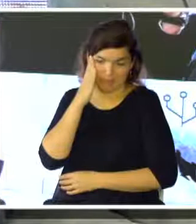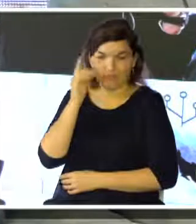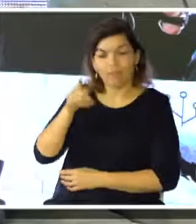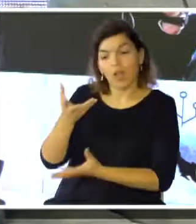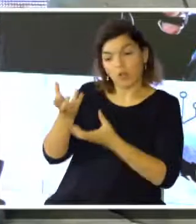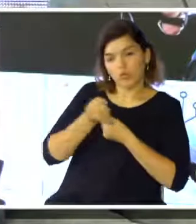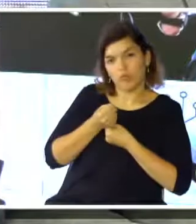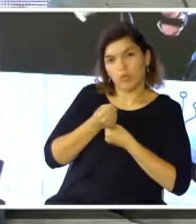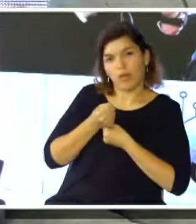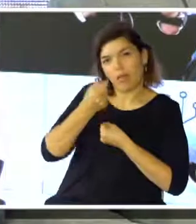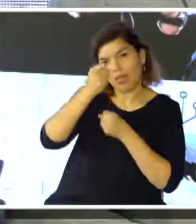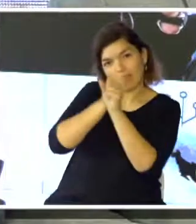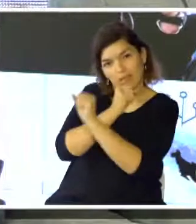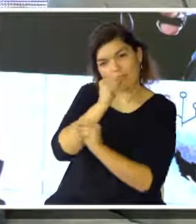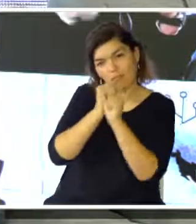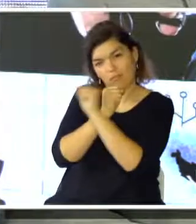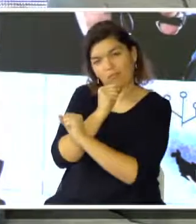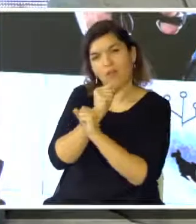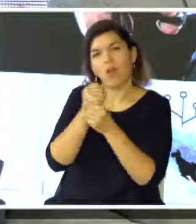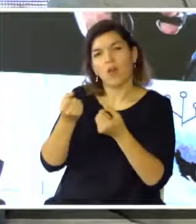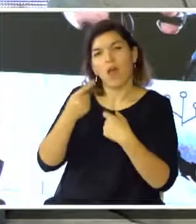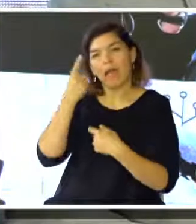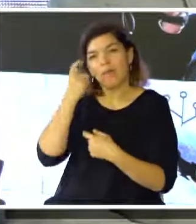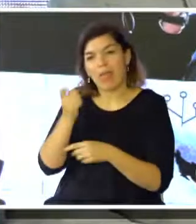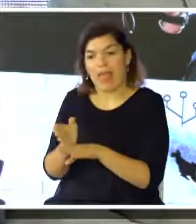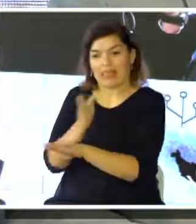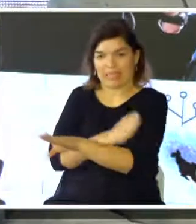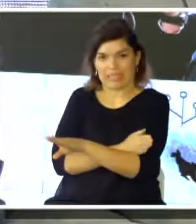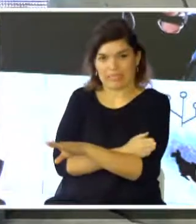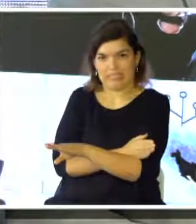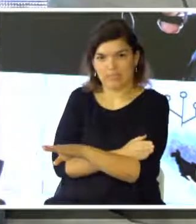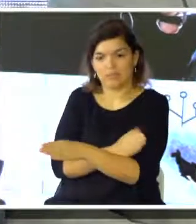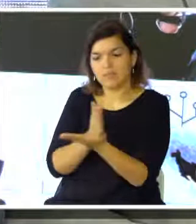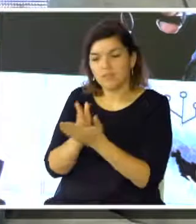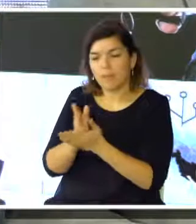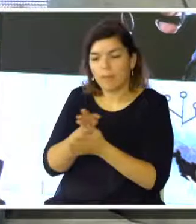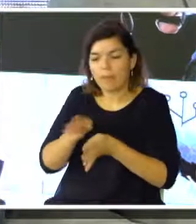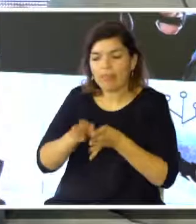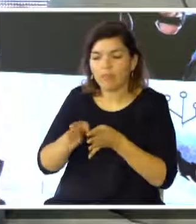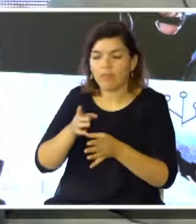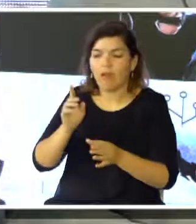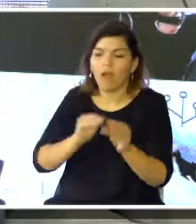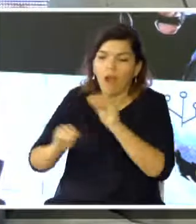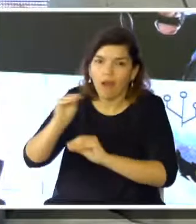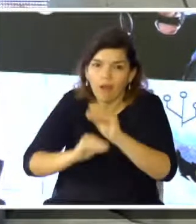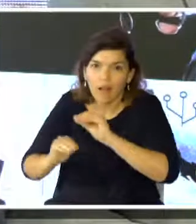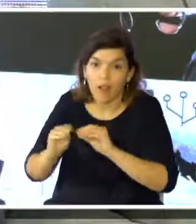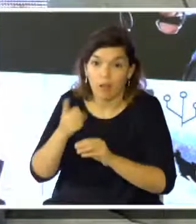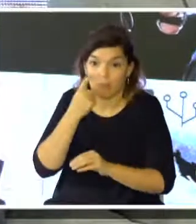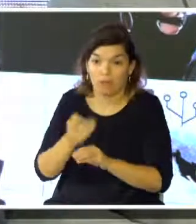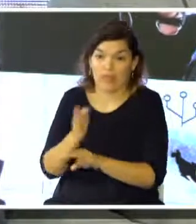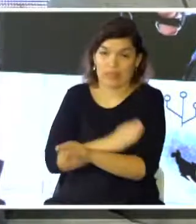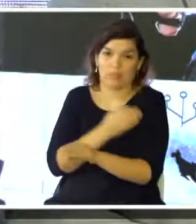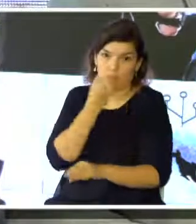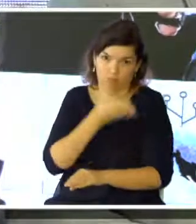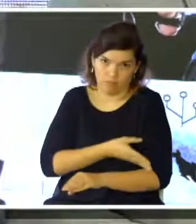la verdad que toda la parte tecnológica nos ayuda a nosotros prever siempre hacíamos un mantenimiento correctivo de la ciudad eso es